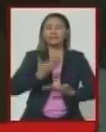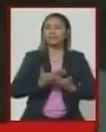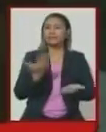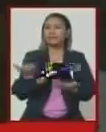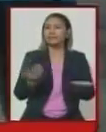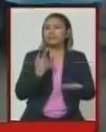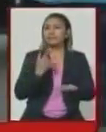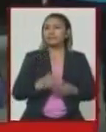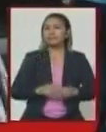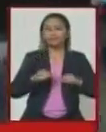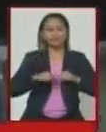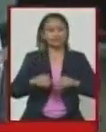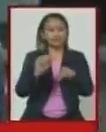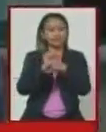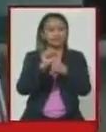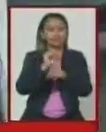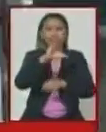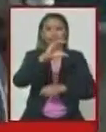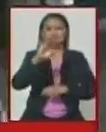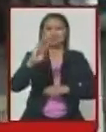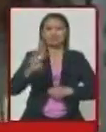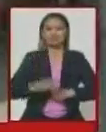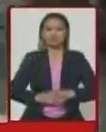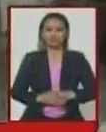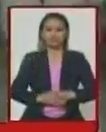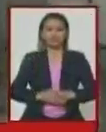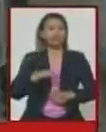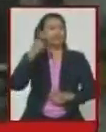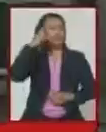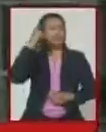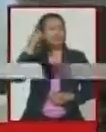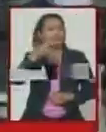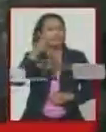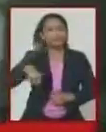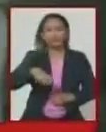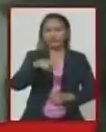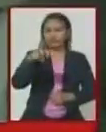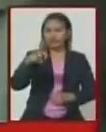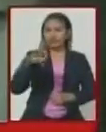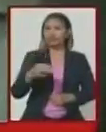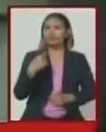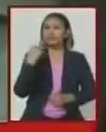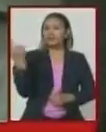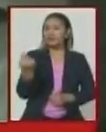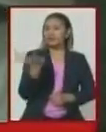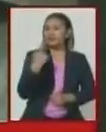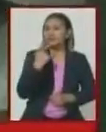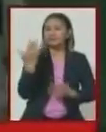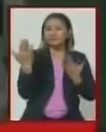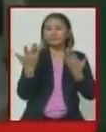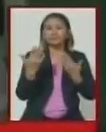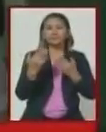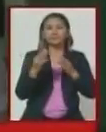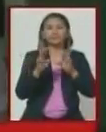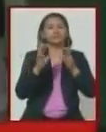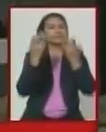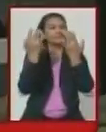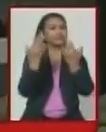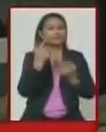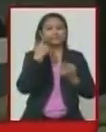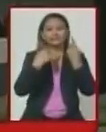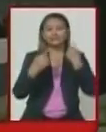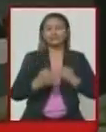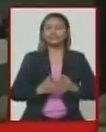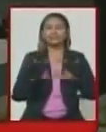le decían que ella seguía trabajando en Cochabamba. Bueno, ella pensaba que viajó y ella siempre esperaba en la reja,